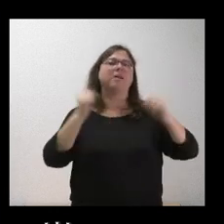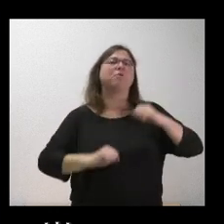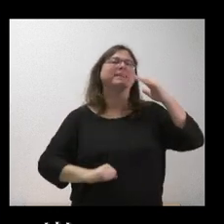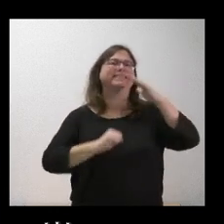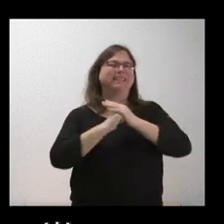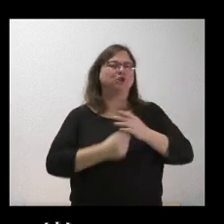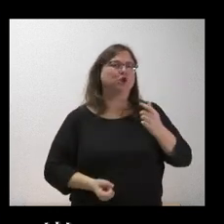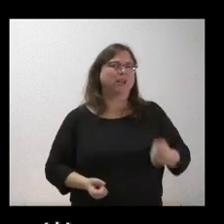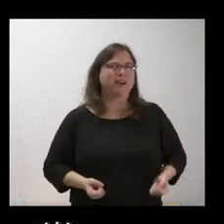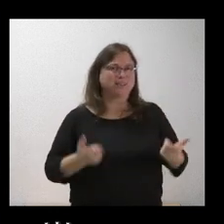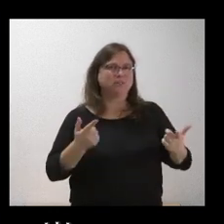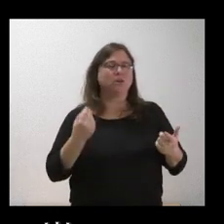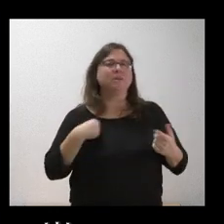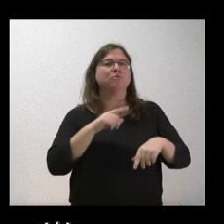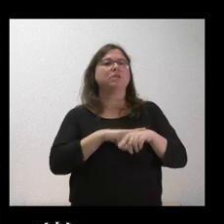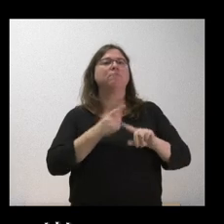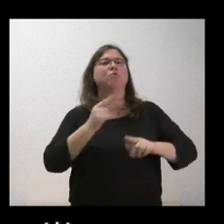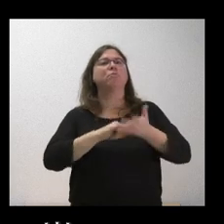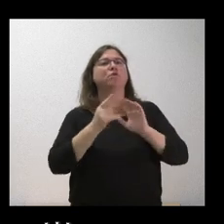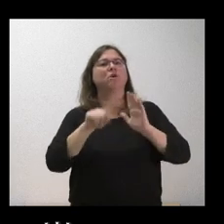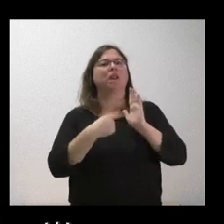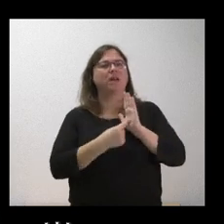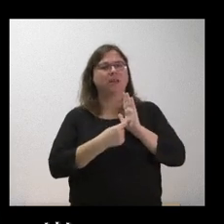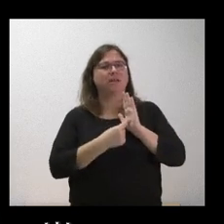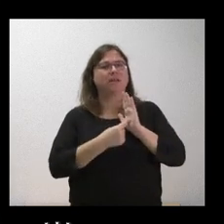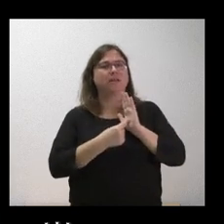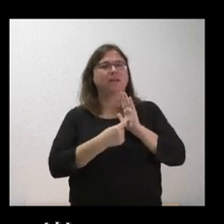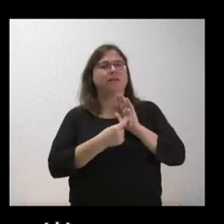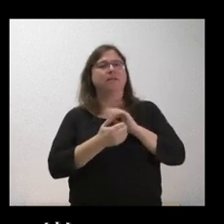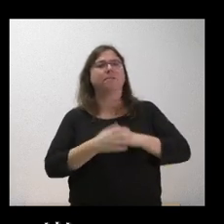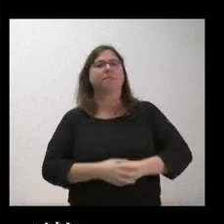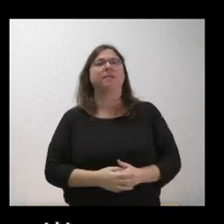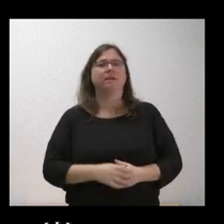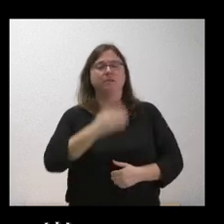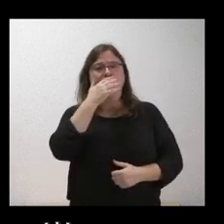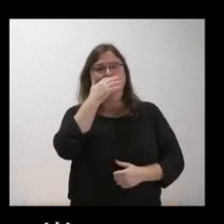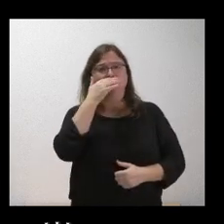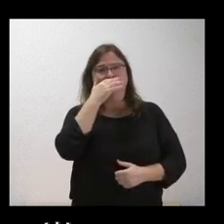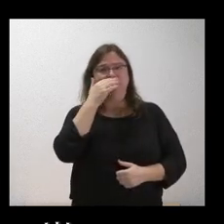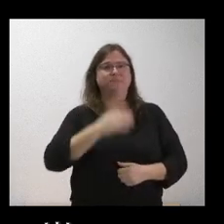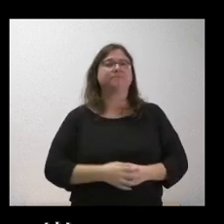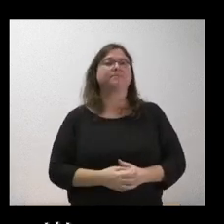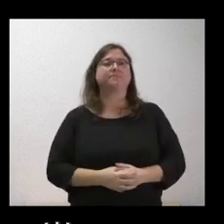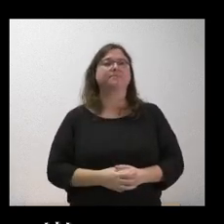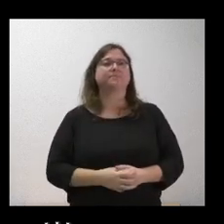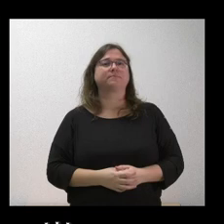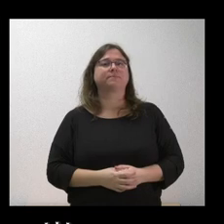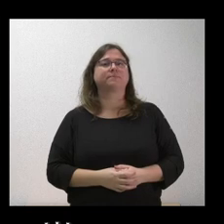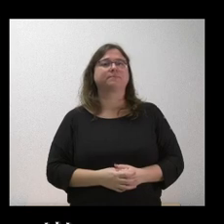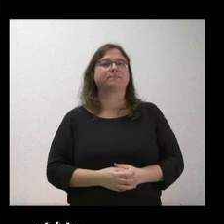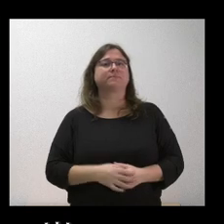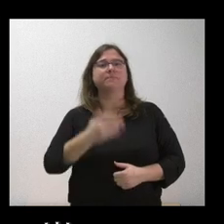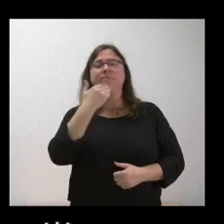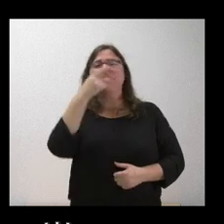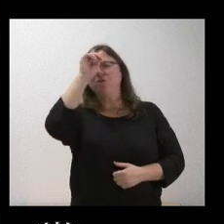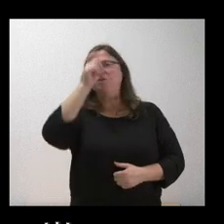aprobaban el proyecto de ley tal el año pasado se aprobó el techo de gasto creo recordad en octubre incluso antes Entonces no sé cómo